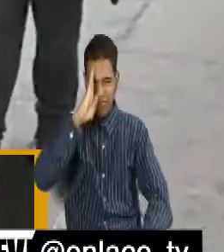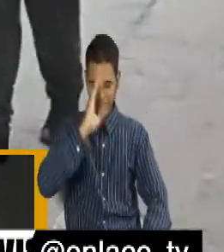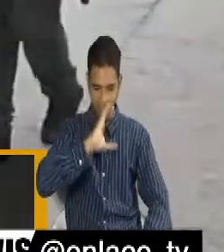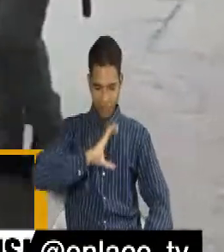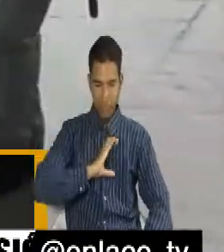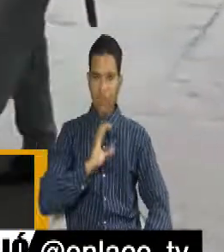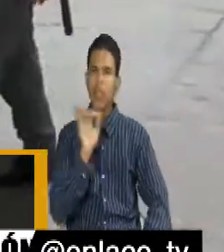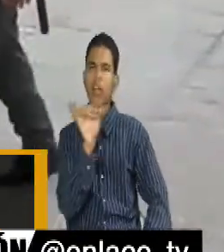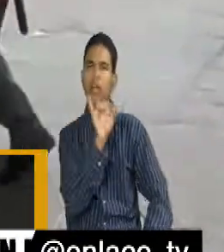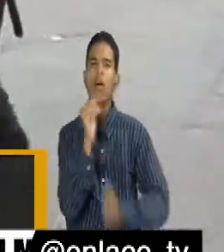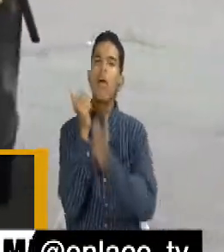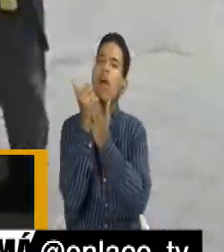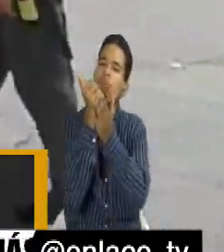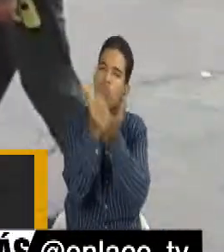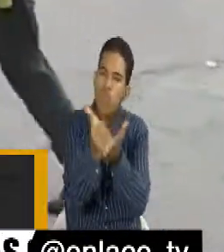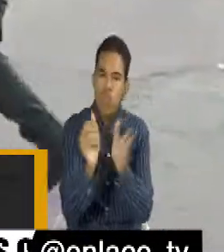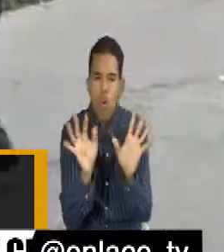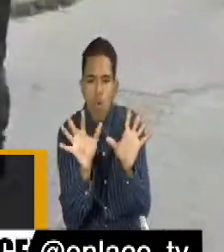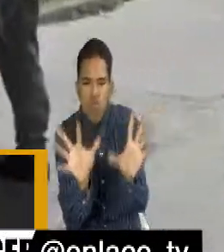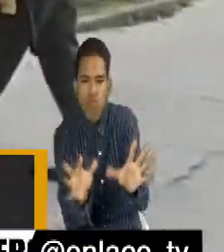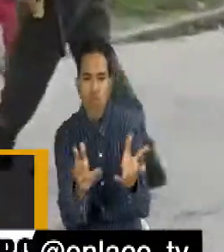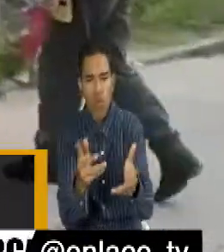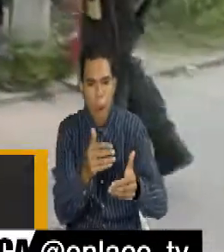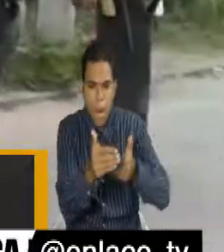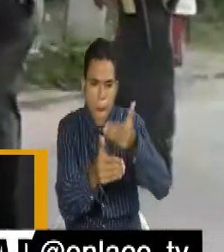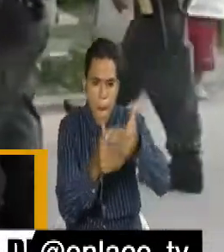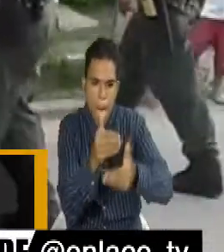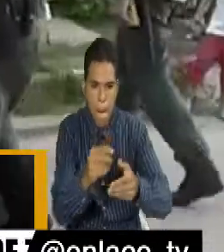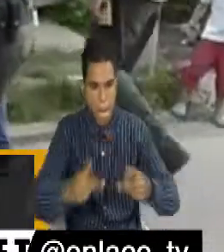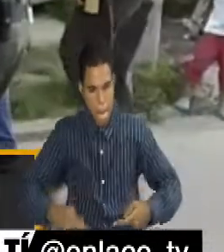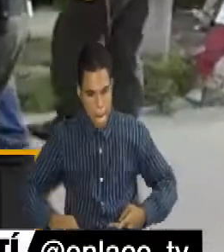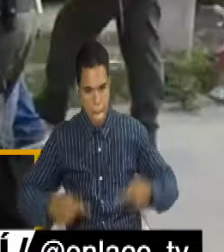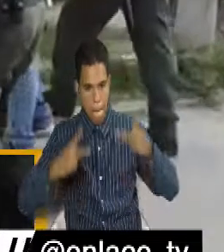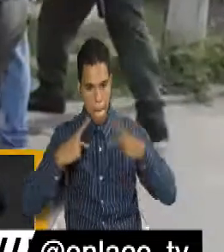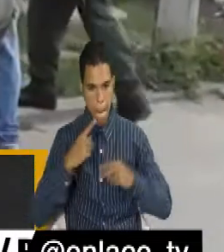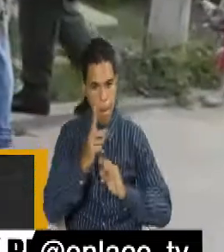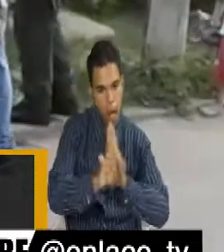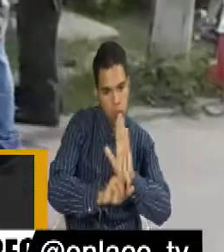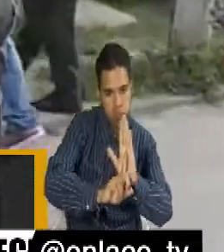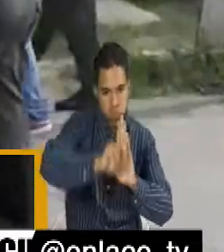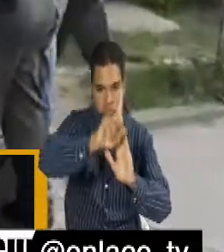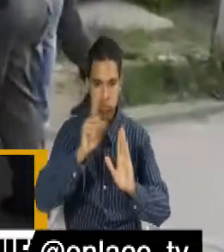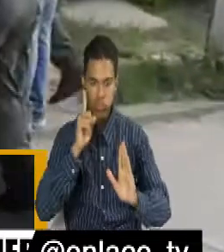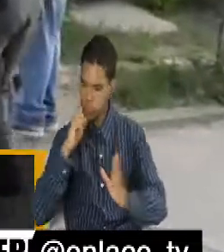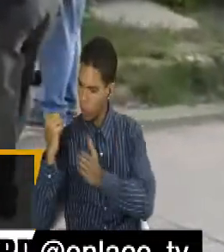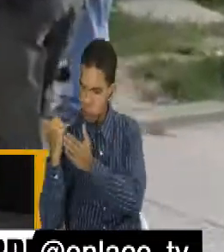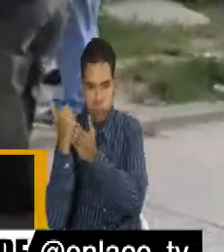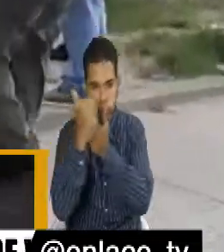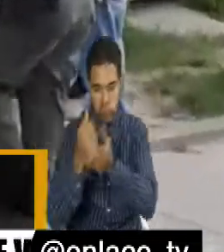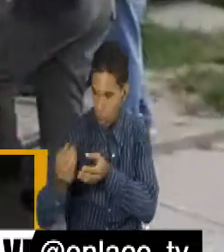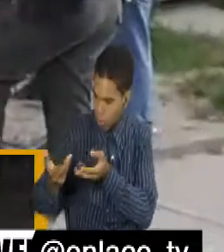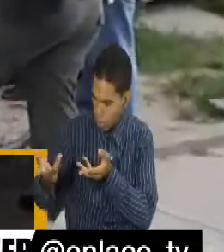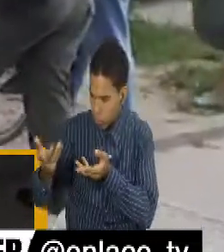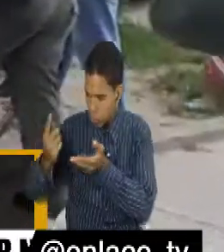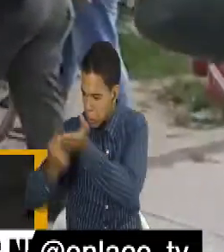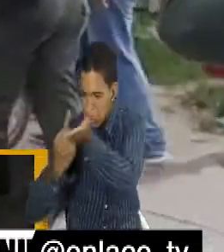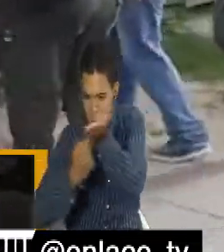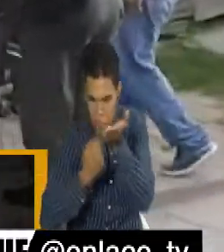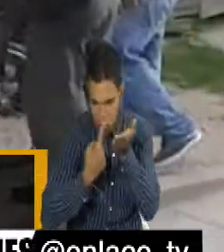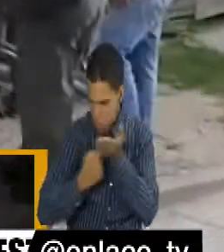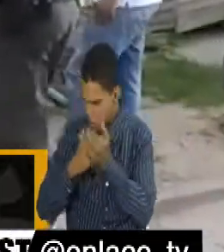ayudarlo un poco con su calidad de vida. Entonces, pues en la mesa de trabajo que se realizó,